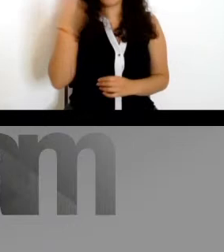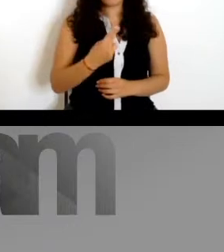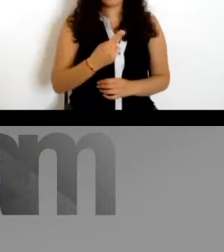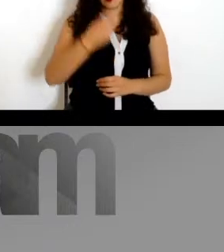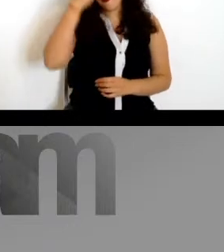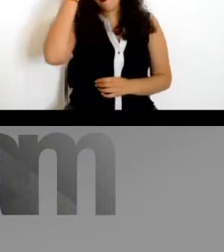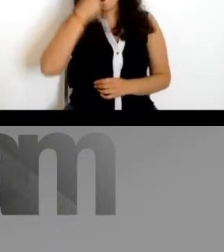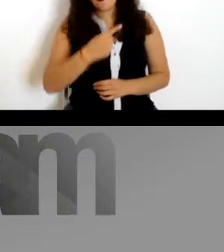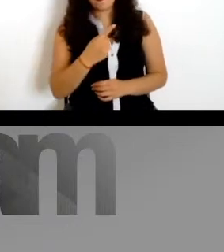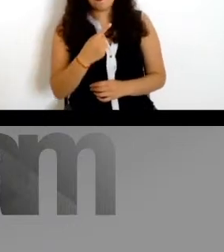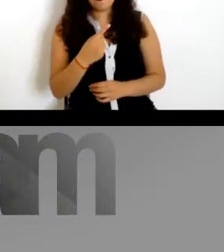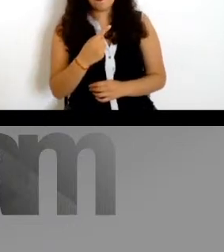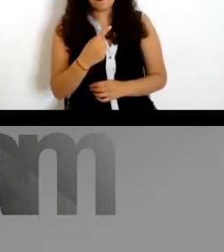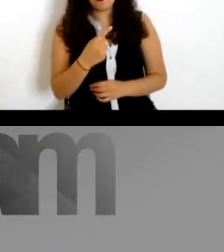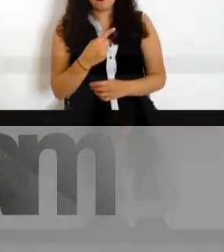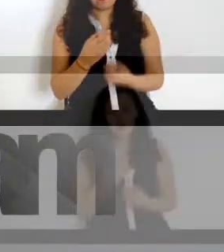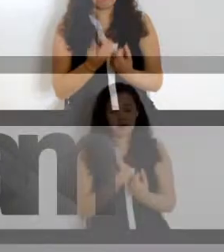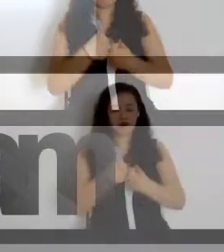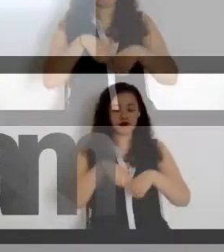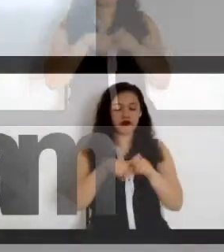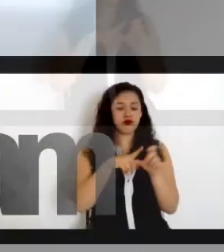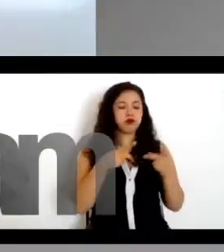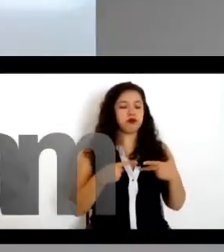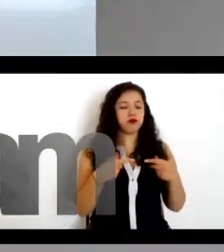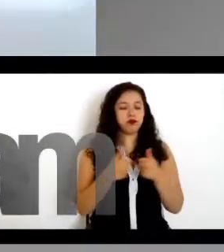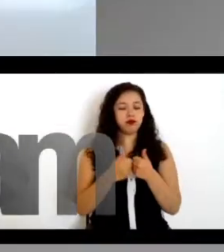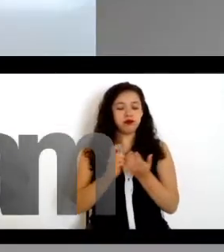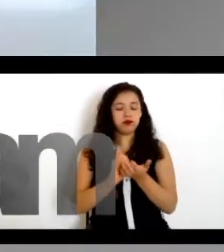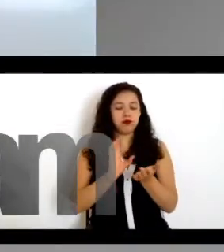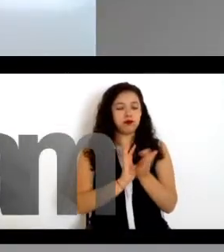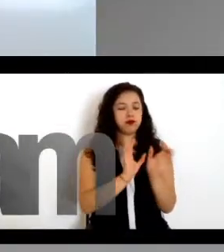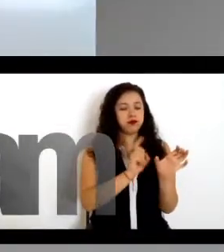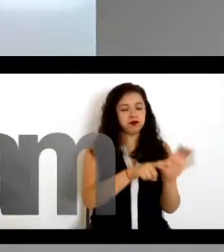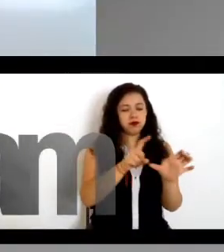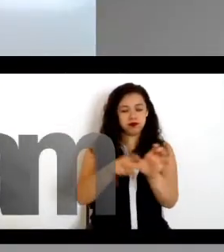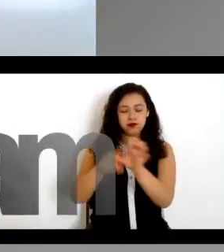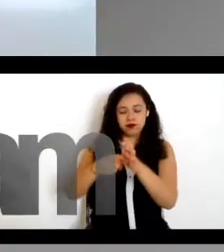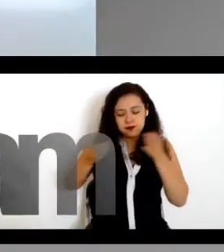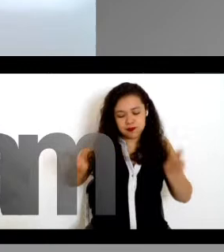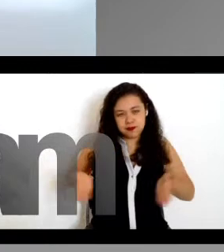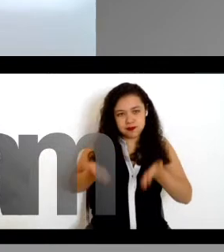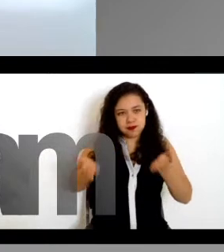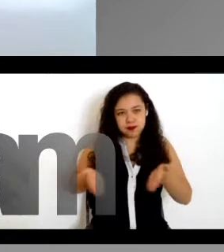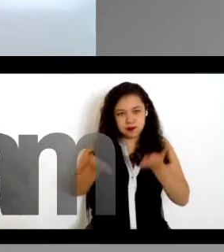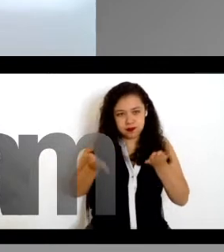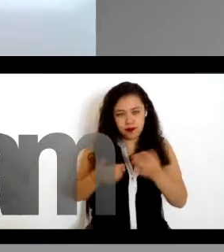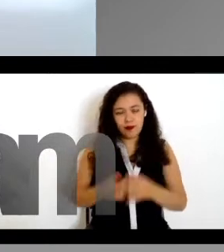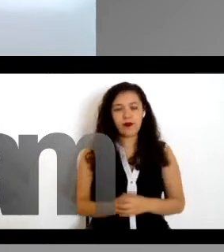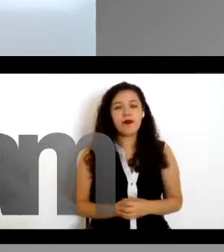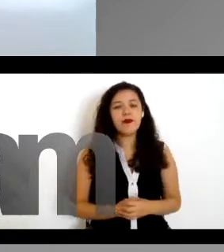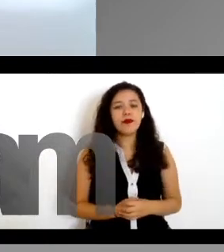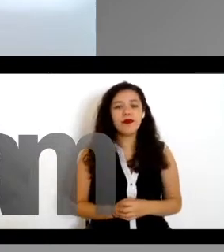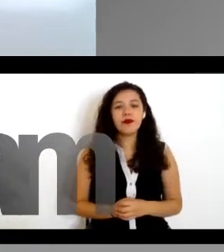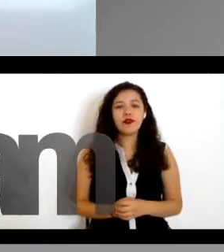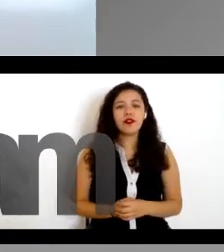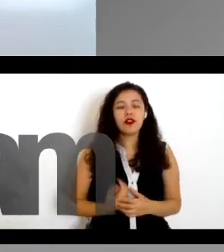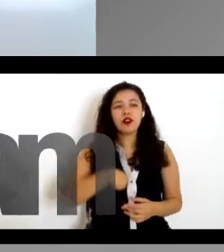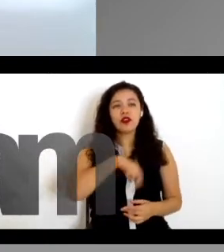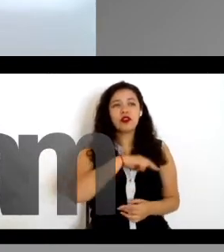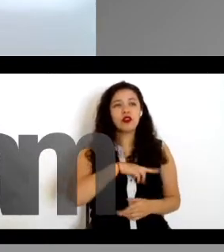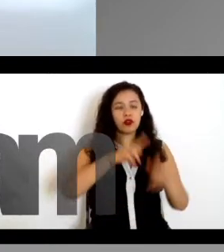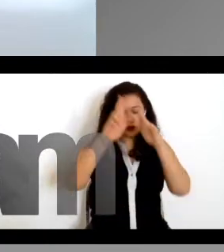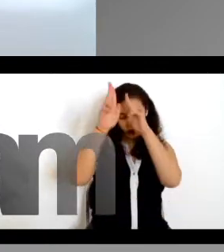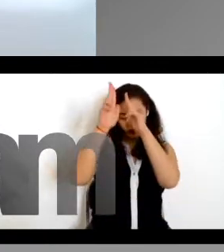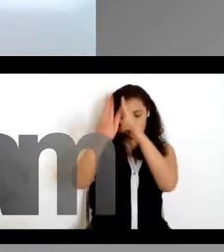inclusión social de las personas con discapacidad. Nos sentimos honrados al compartir